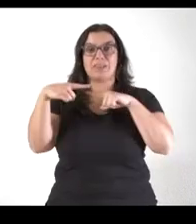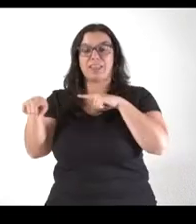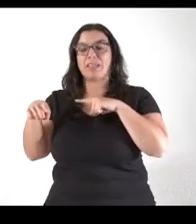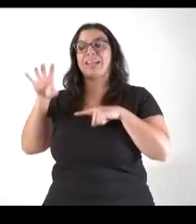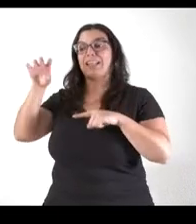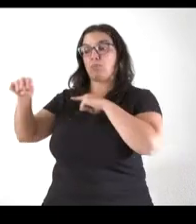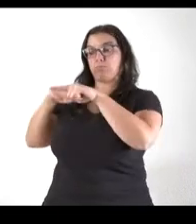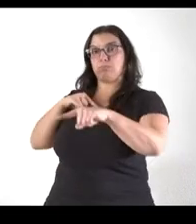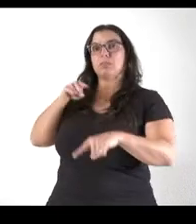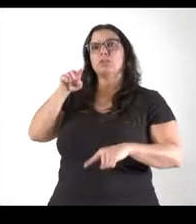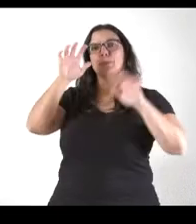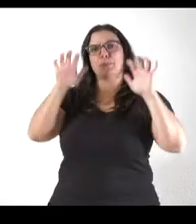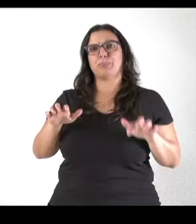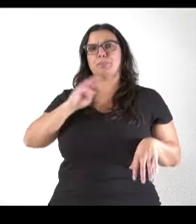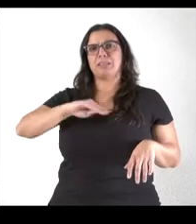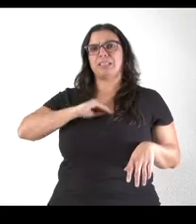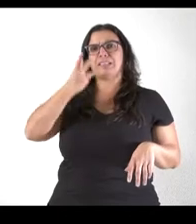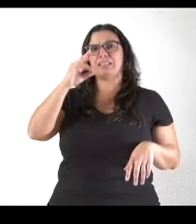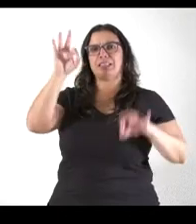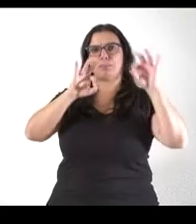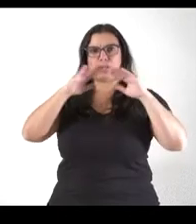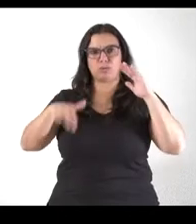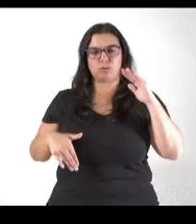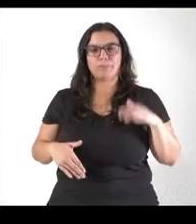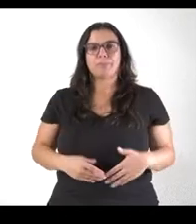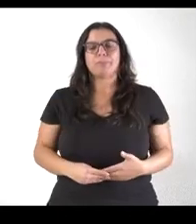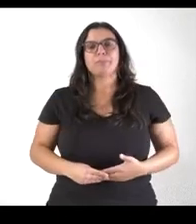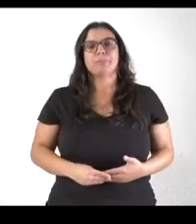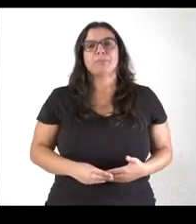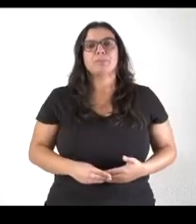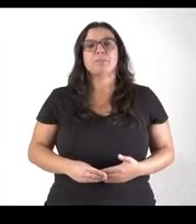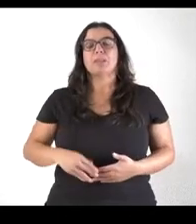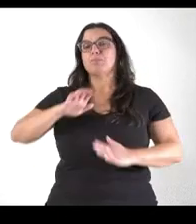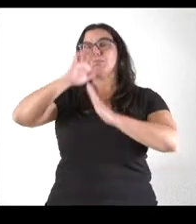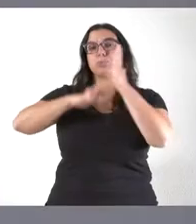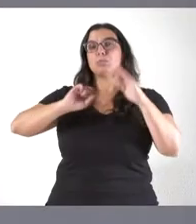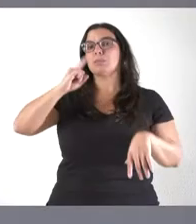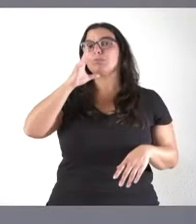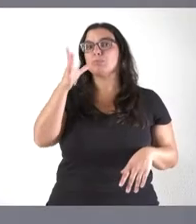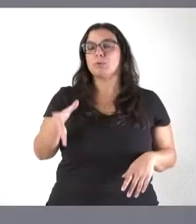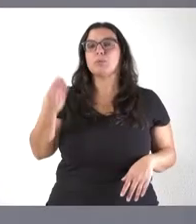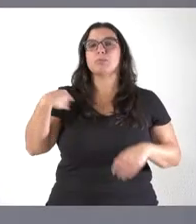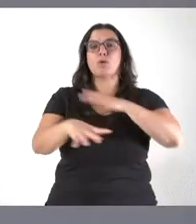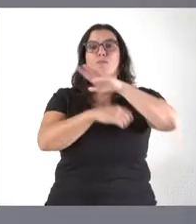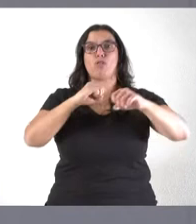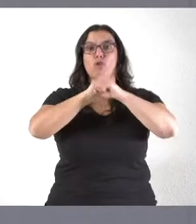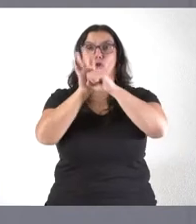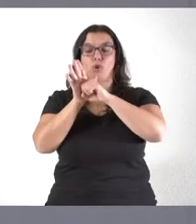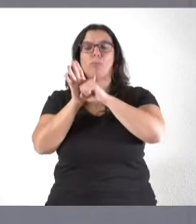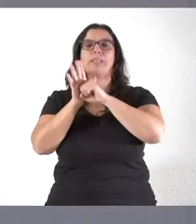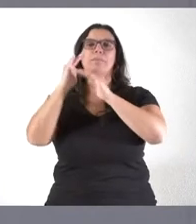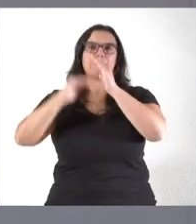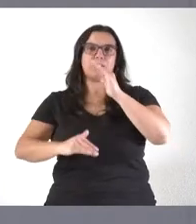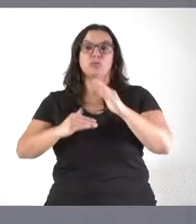estado se reducen de una forma muy importante por encima del 30%. la reducción fundamental de esas transferencias es por la eliminación del fondo covid durante